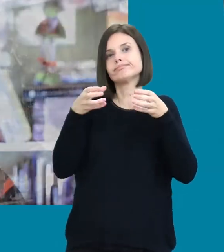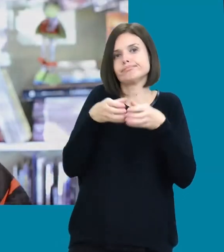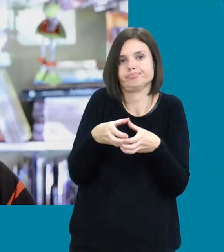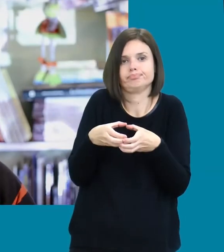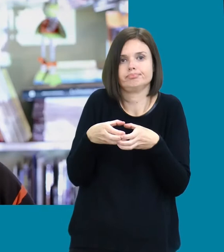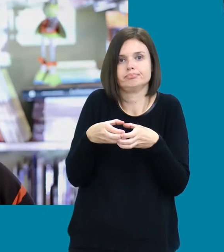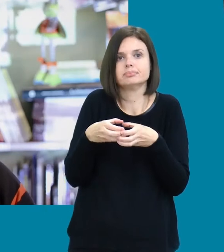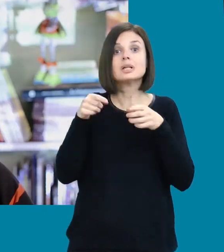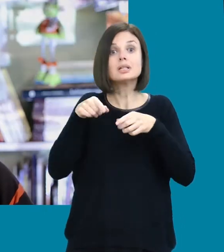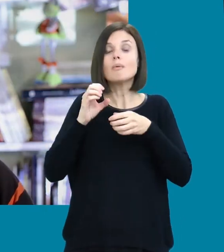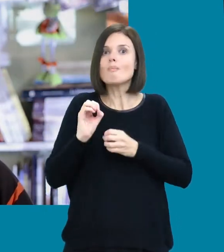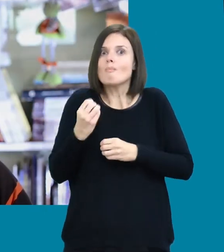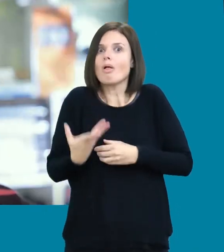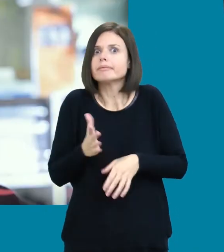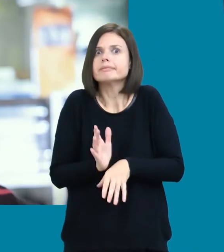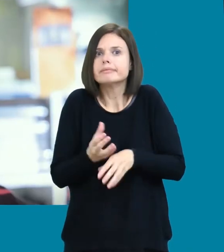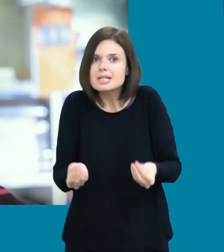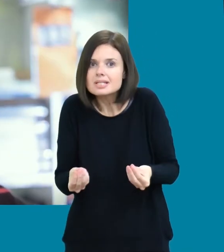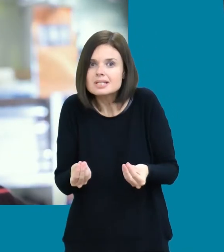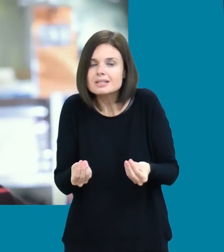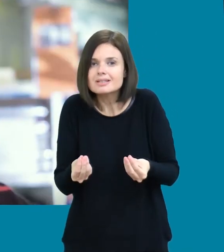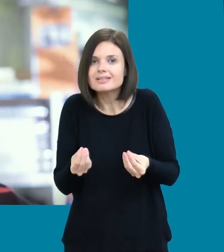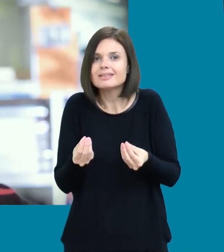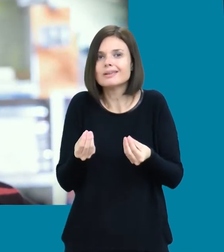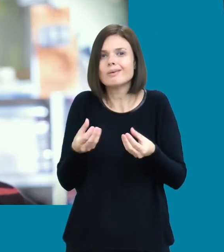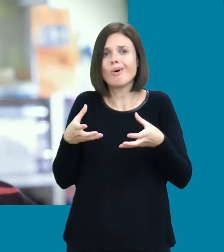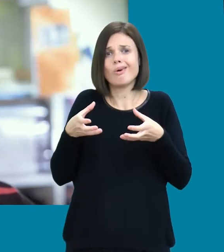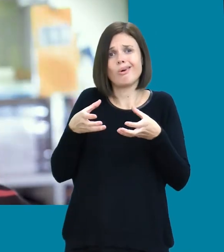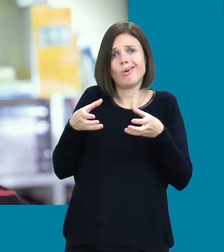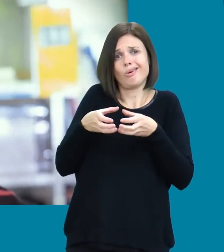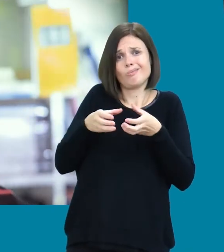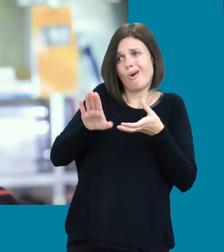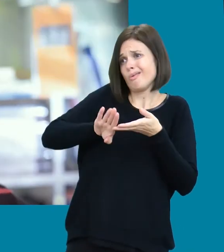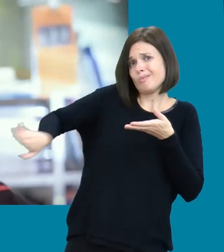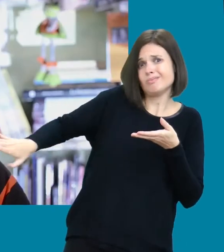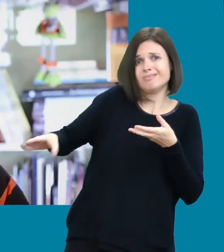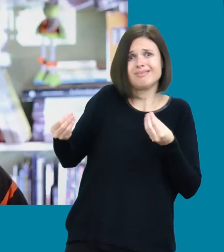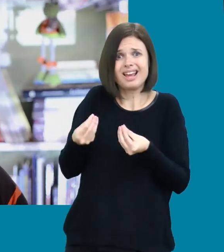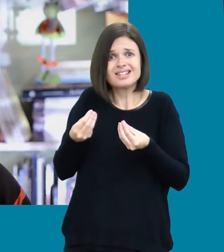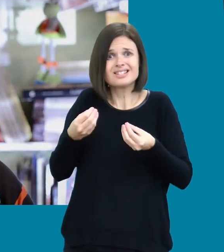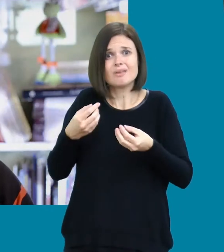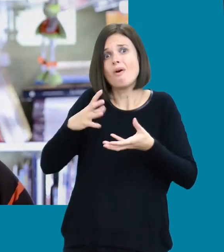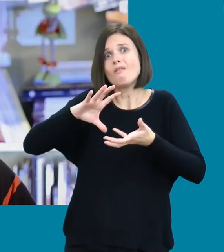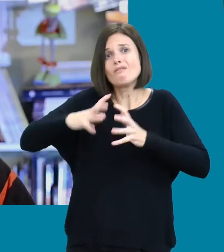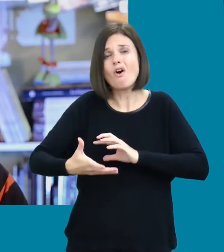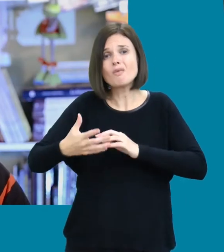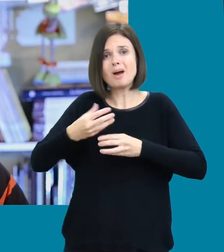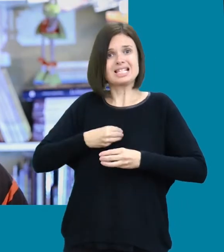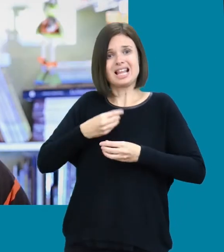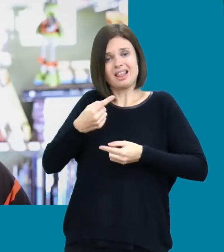que de repente modernizar signifique excluir es una operación de inversión de sentido